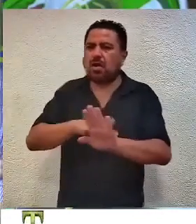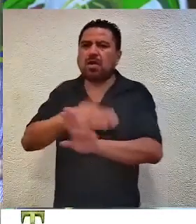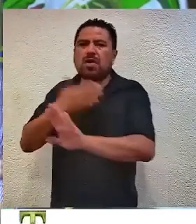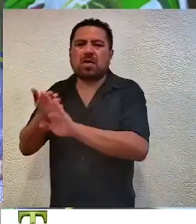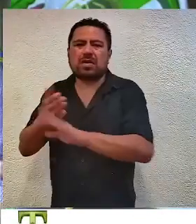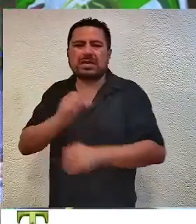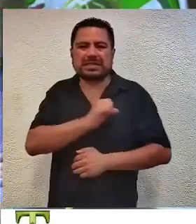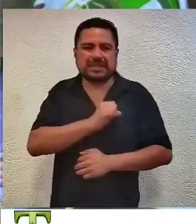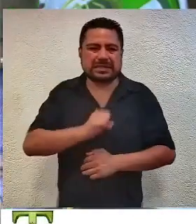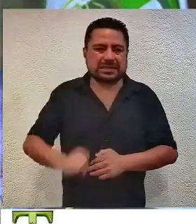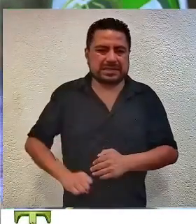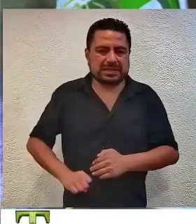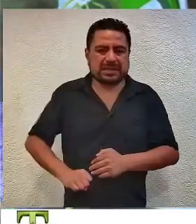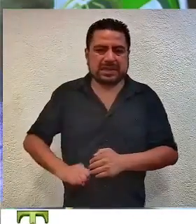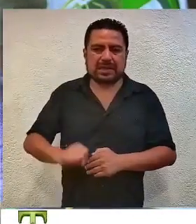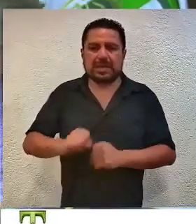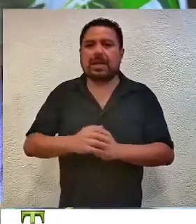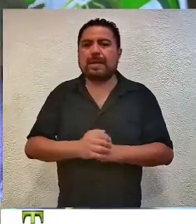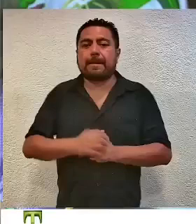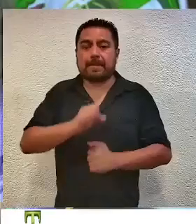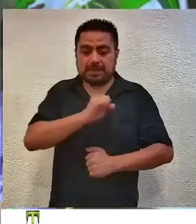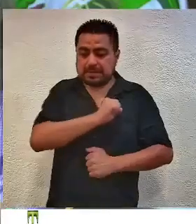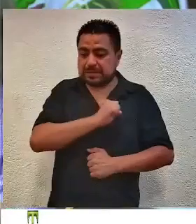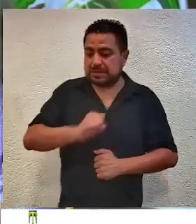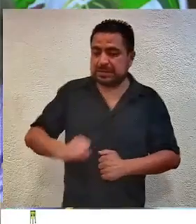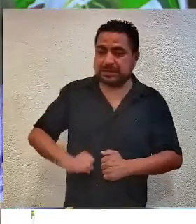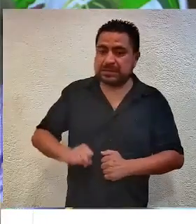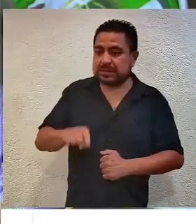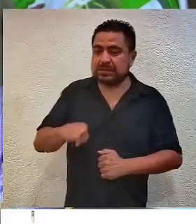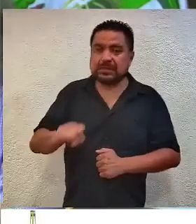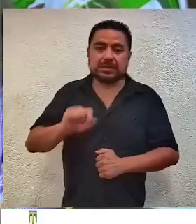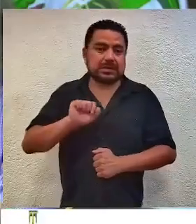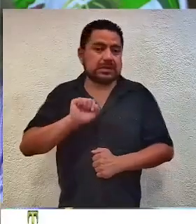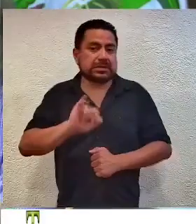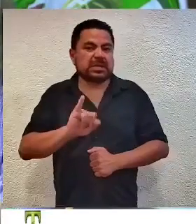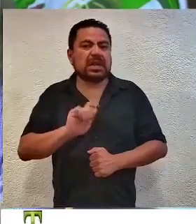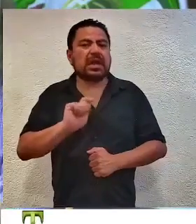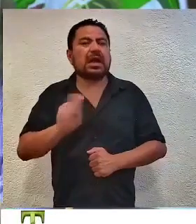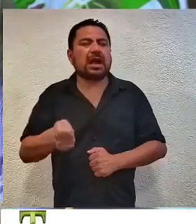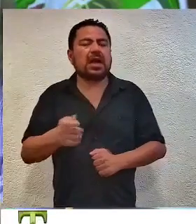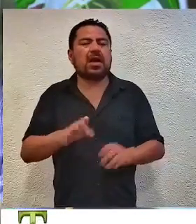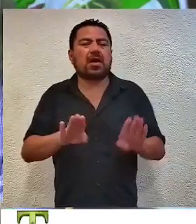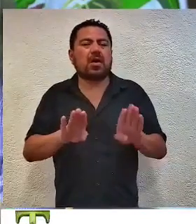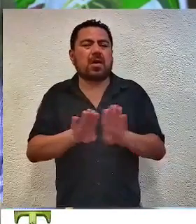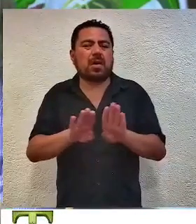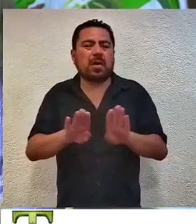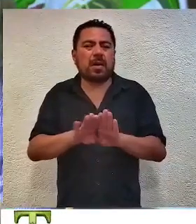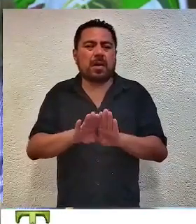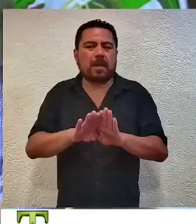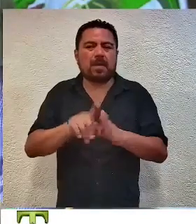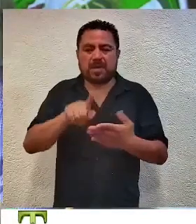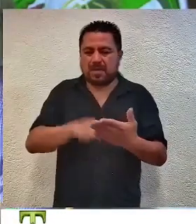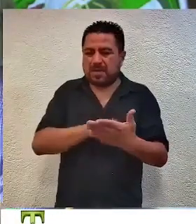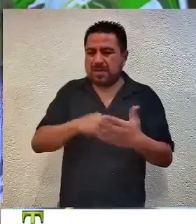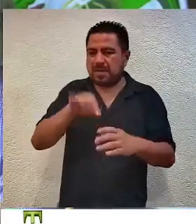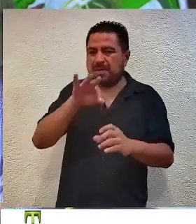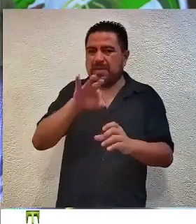síndica. Y aunque la síndica sí era es de elección popular,